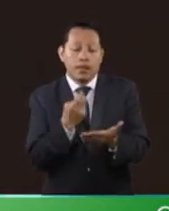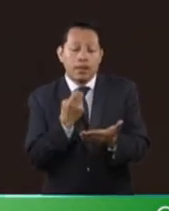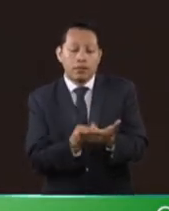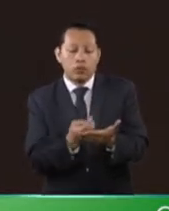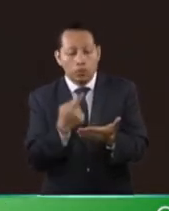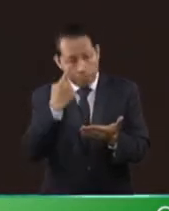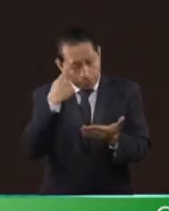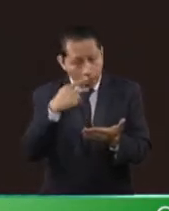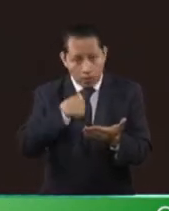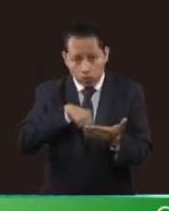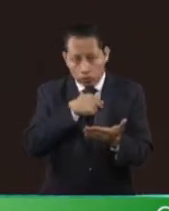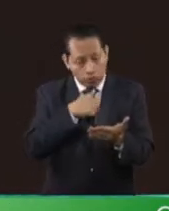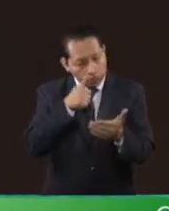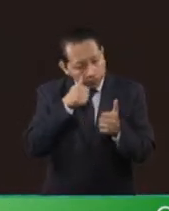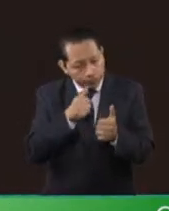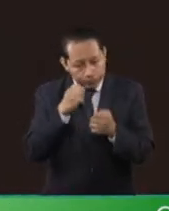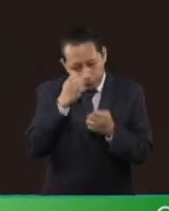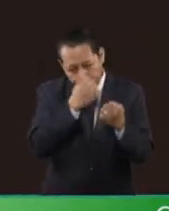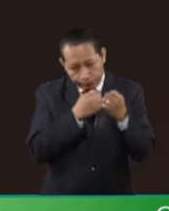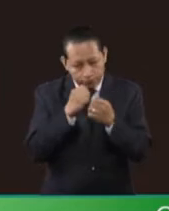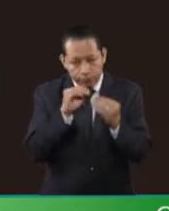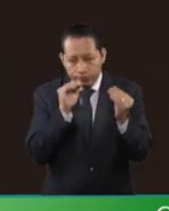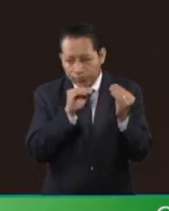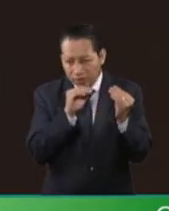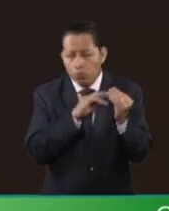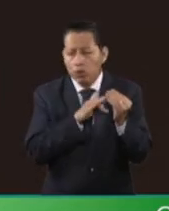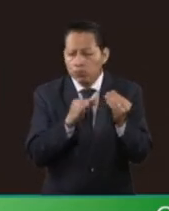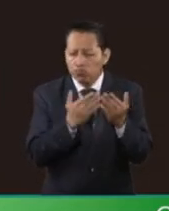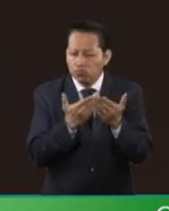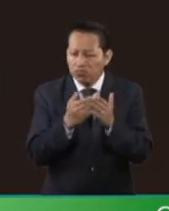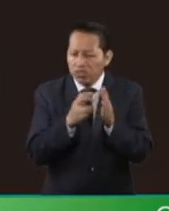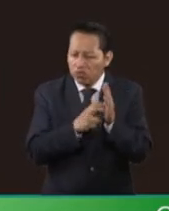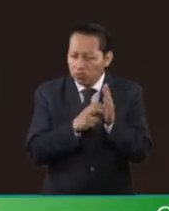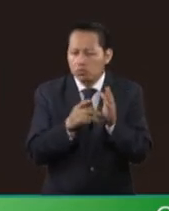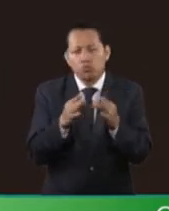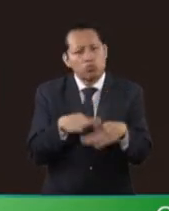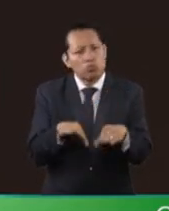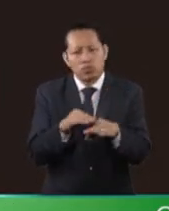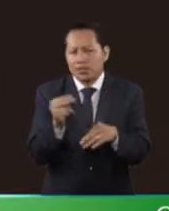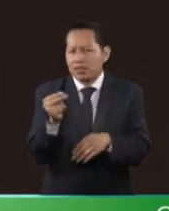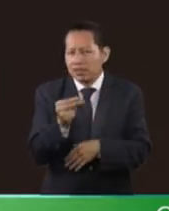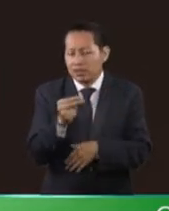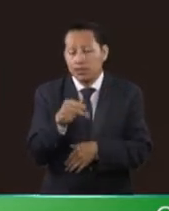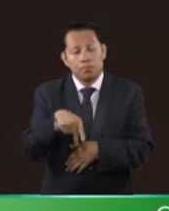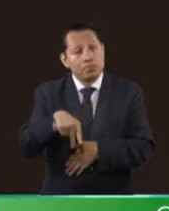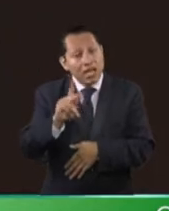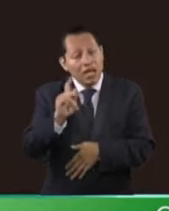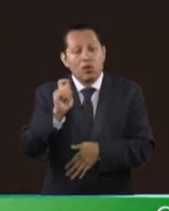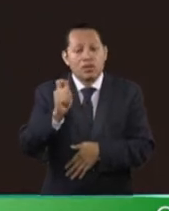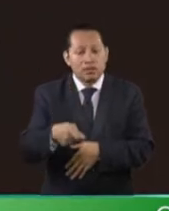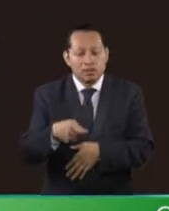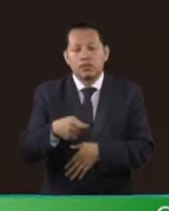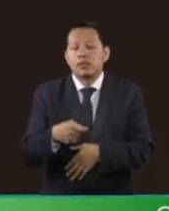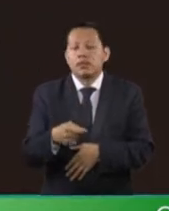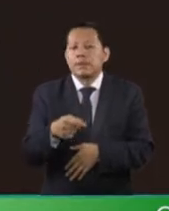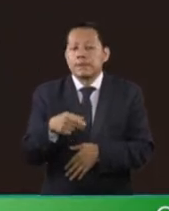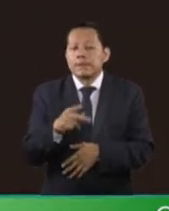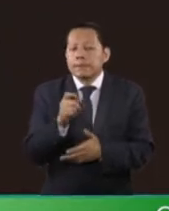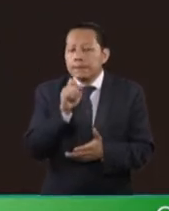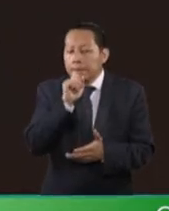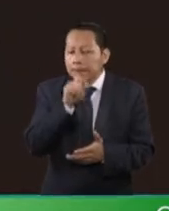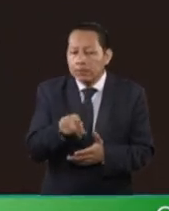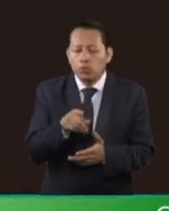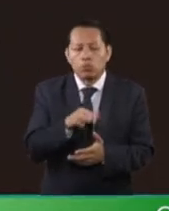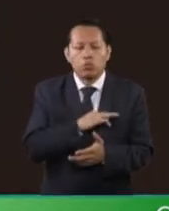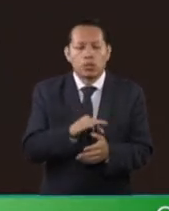nuestra consideración plantea reformas indudablemente necesarias. Sin embargo, es menester